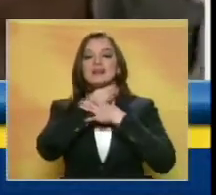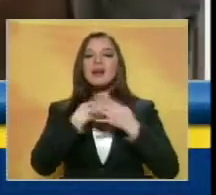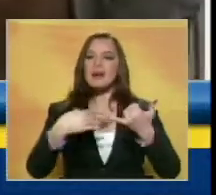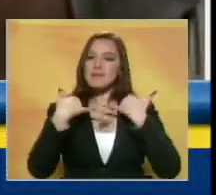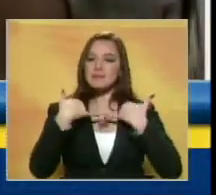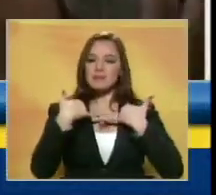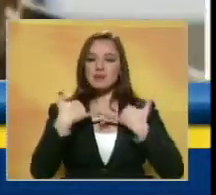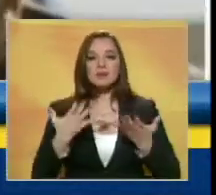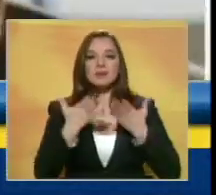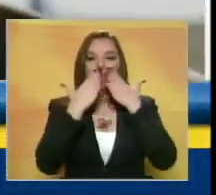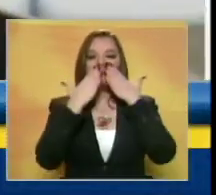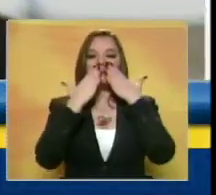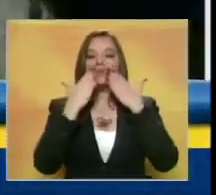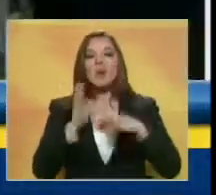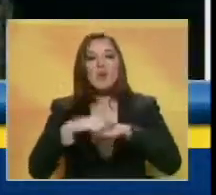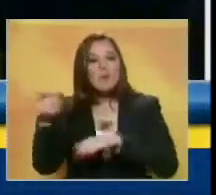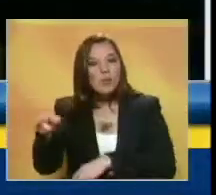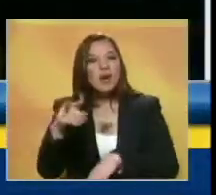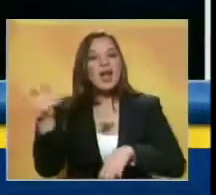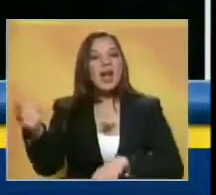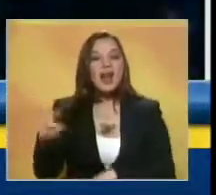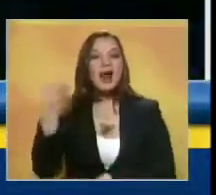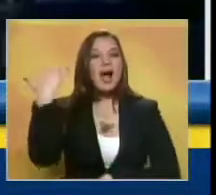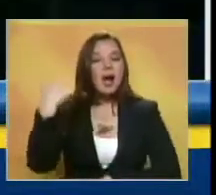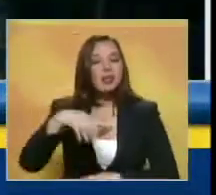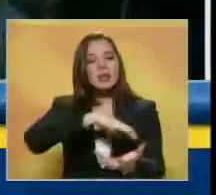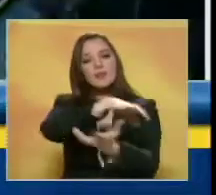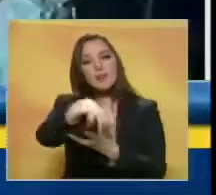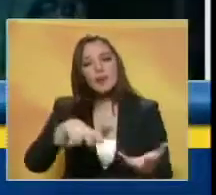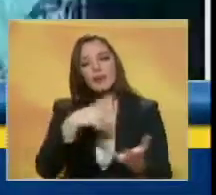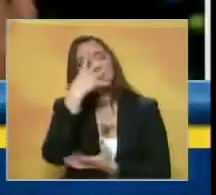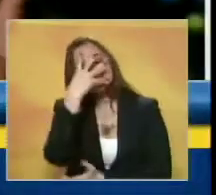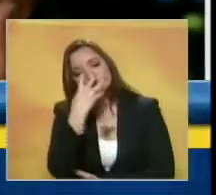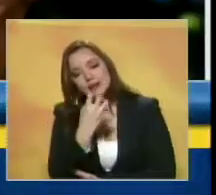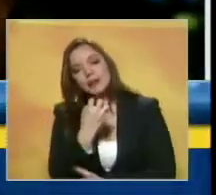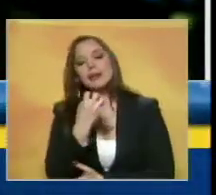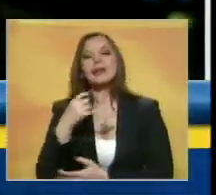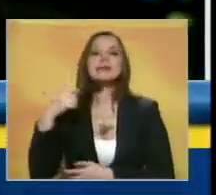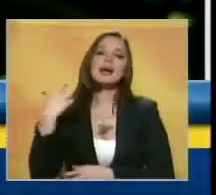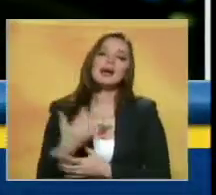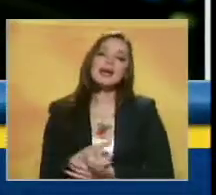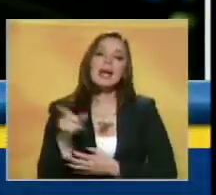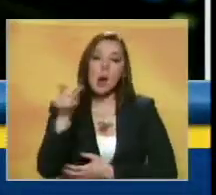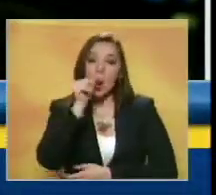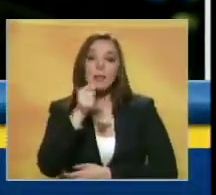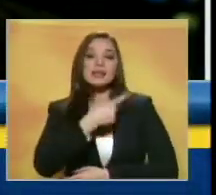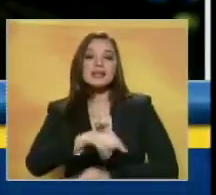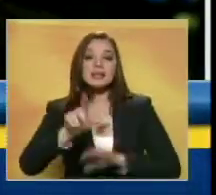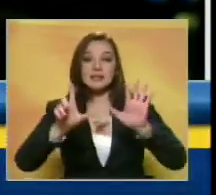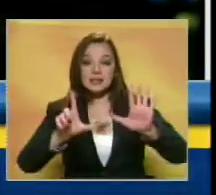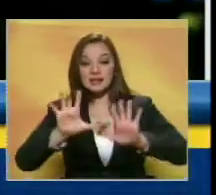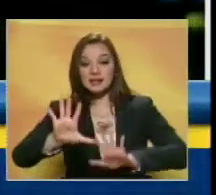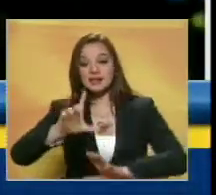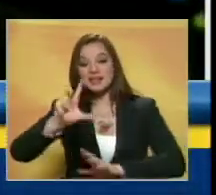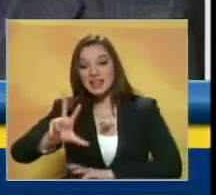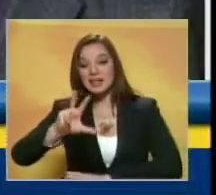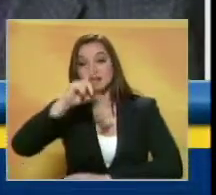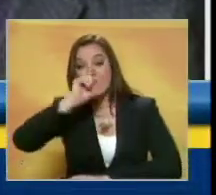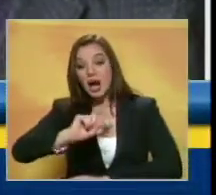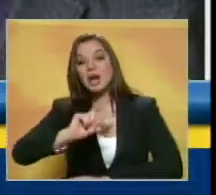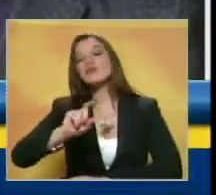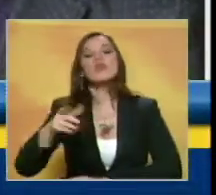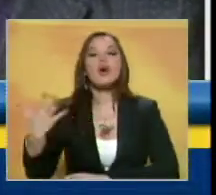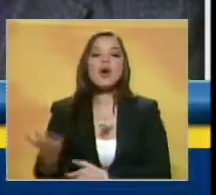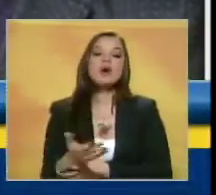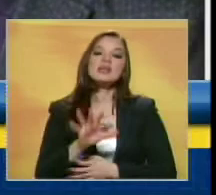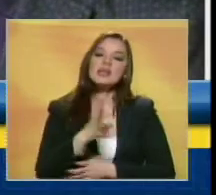pues eran conocidos los problemas de depresión con los que estaba luchando Robin Williams, de 63 años de edad, quien deja de existir tras